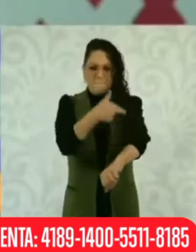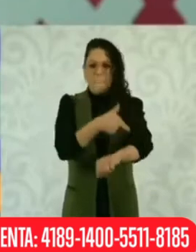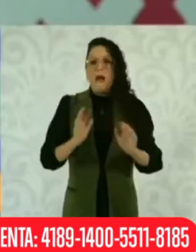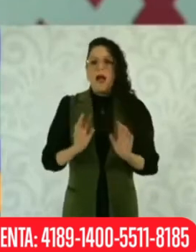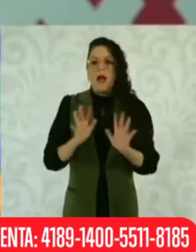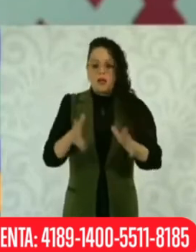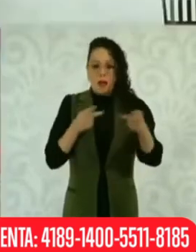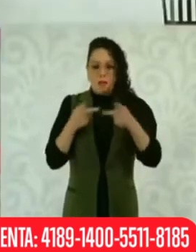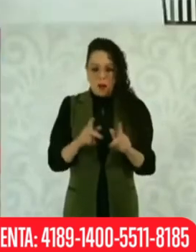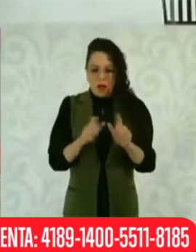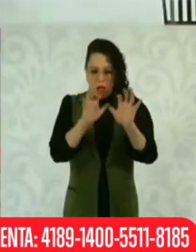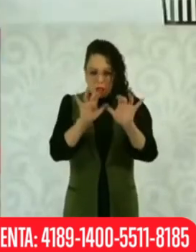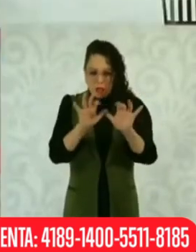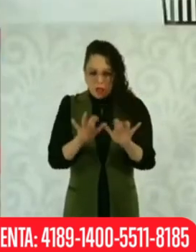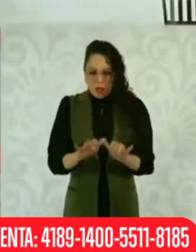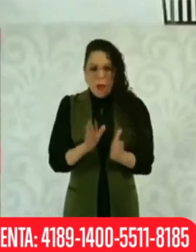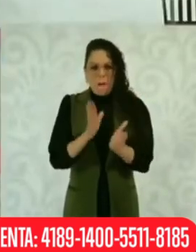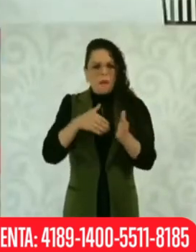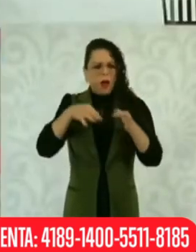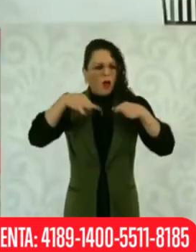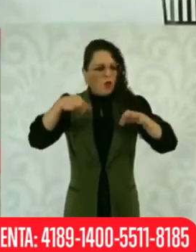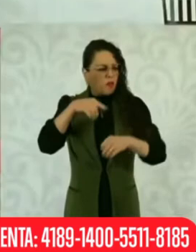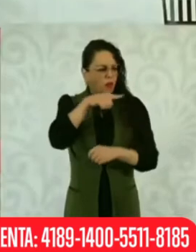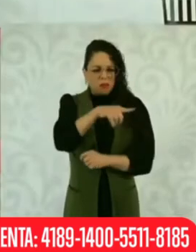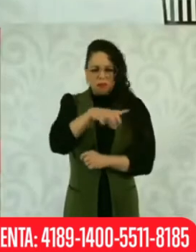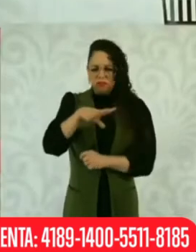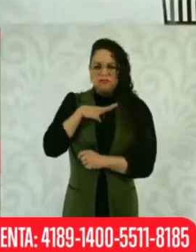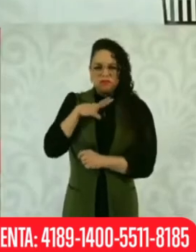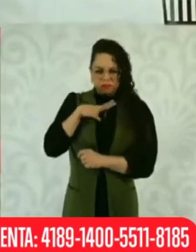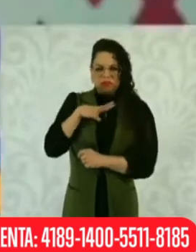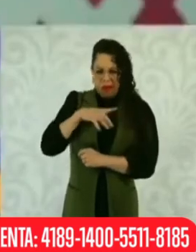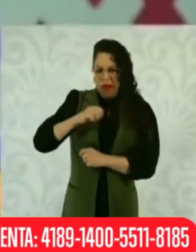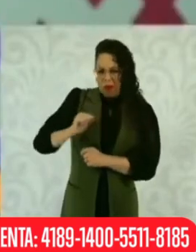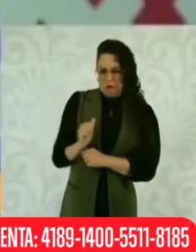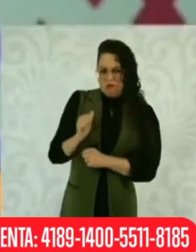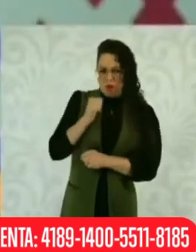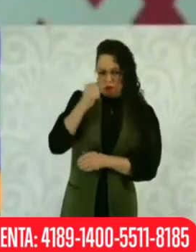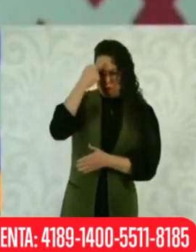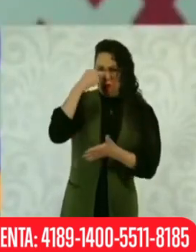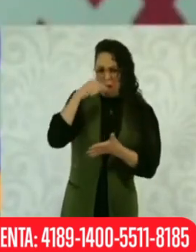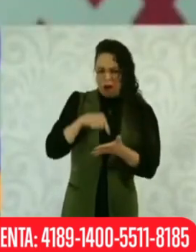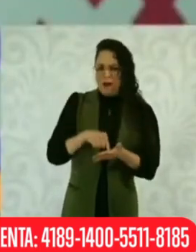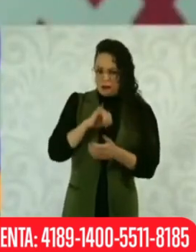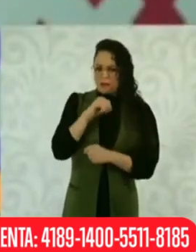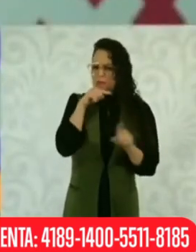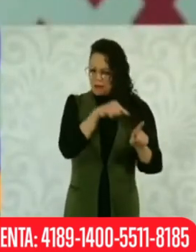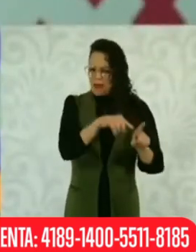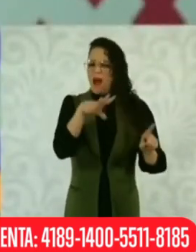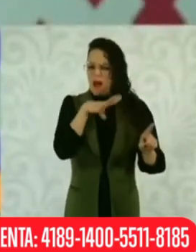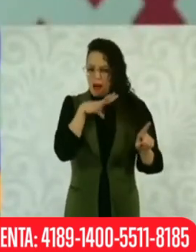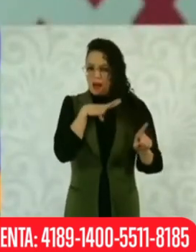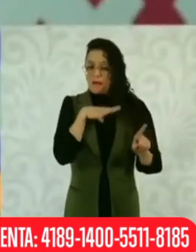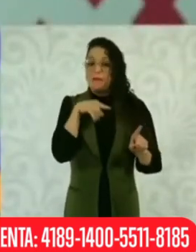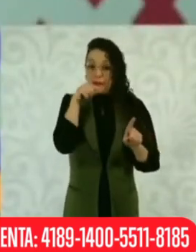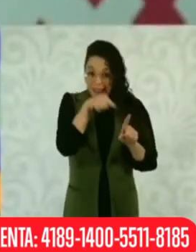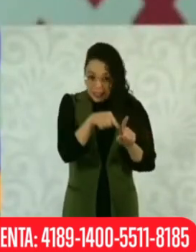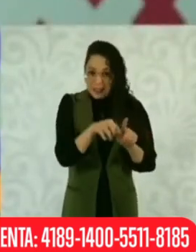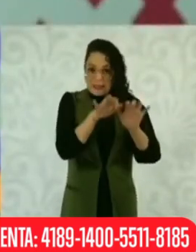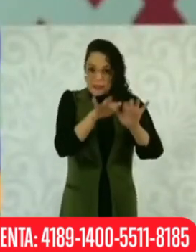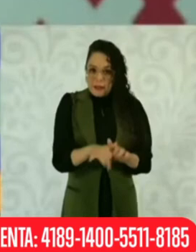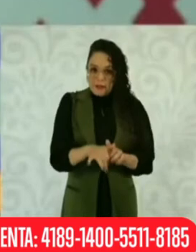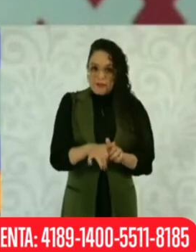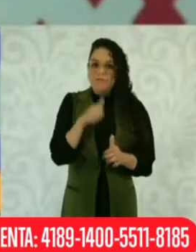documento por ahí debe de andar porque lo pusimos, se le envió al Departamento